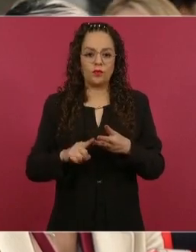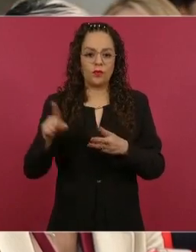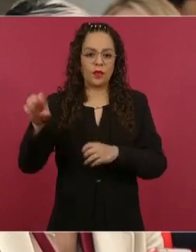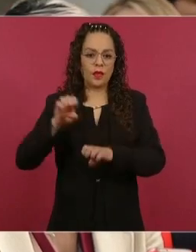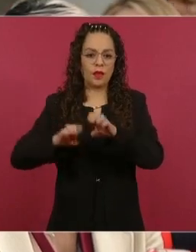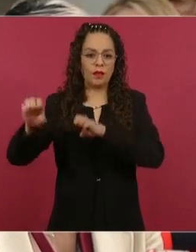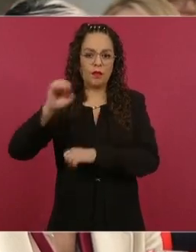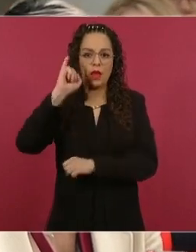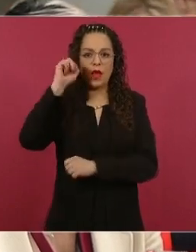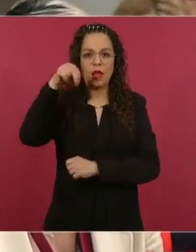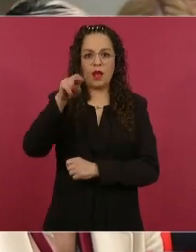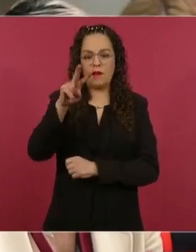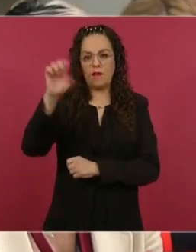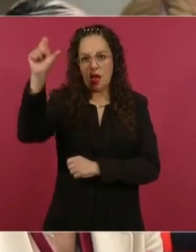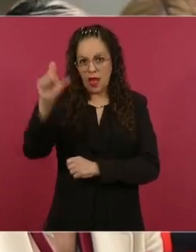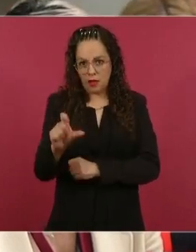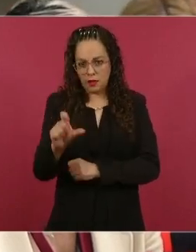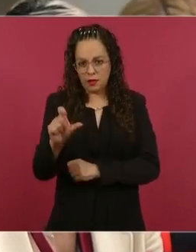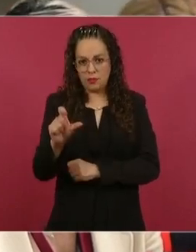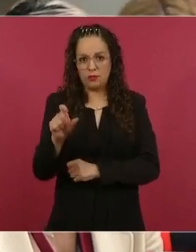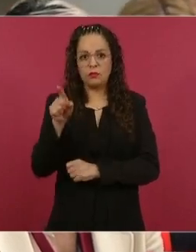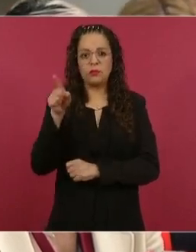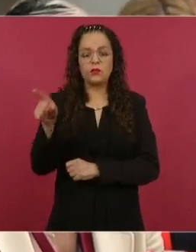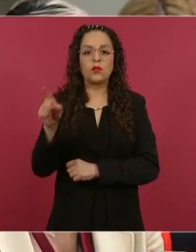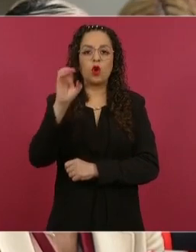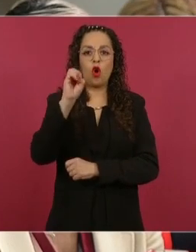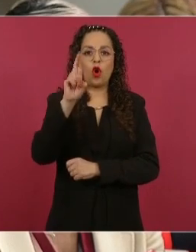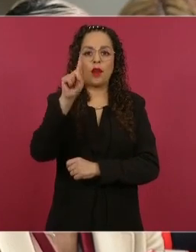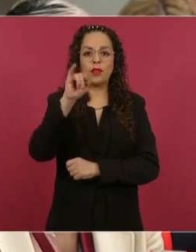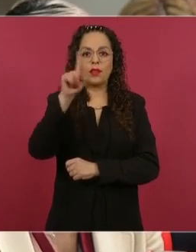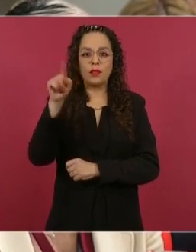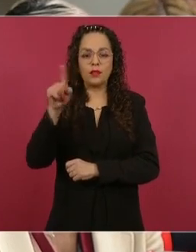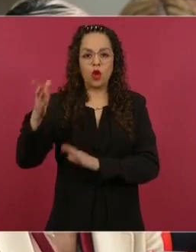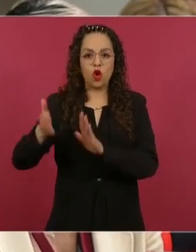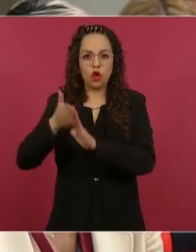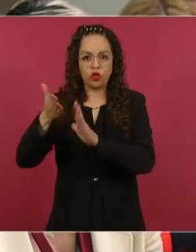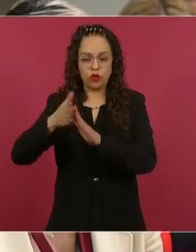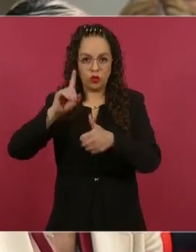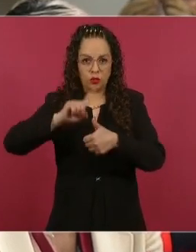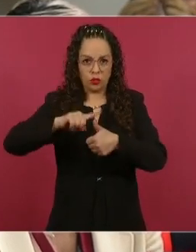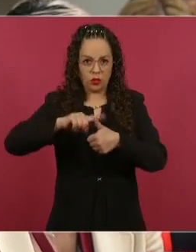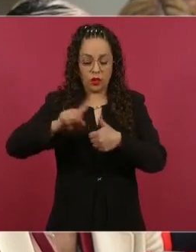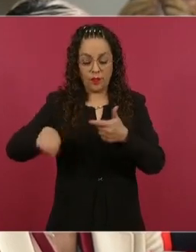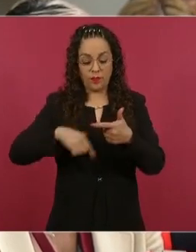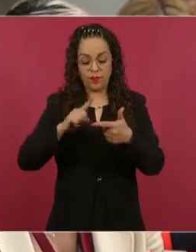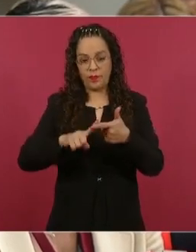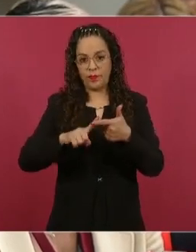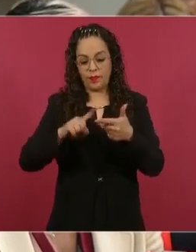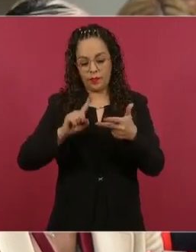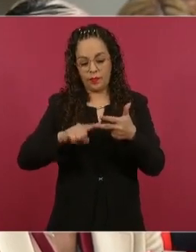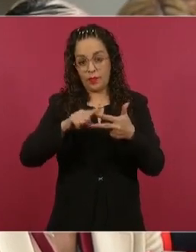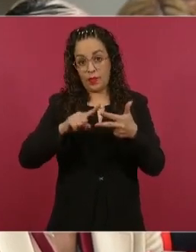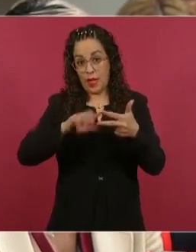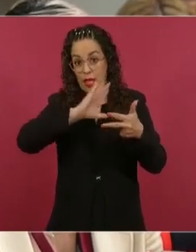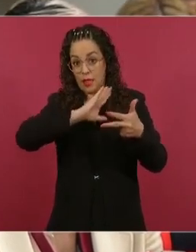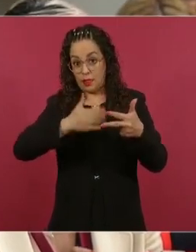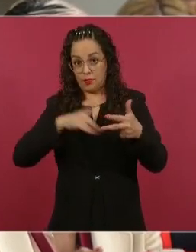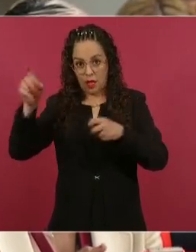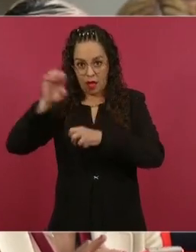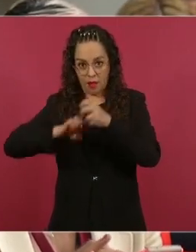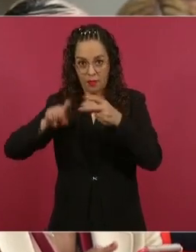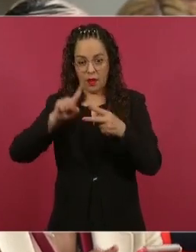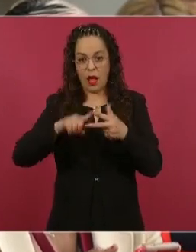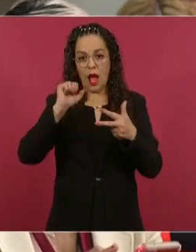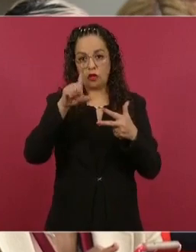financiera Invex. Está Ortiz Construcciones, están dos españolas, Acciona y también SACIR. Entonces,